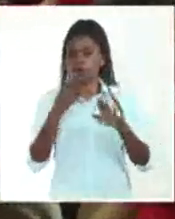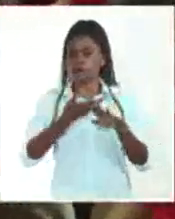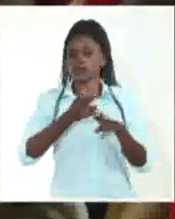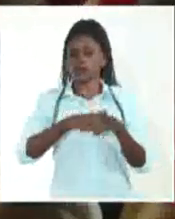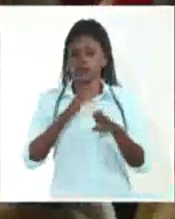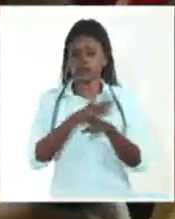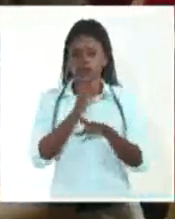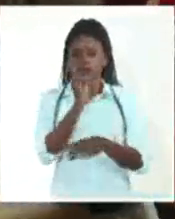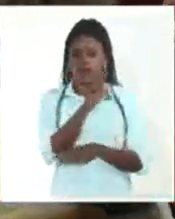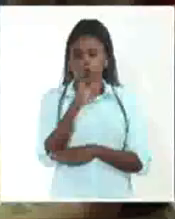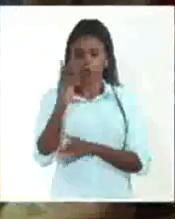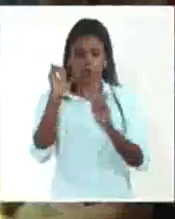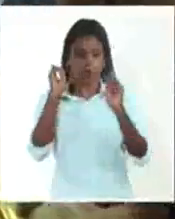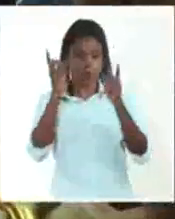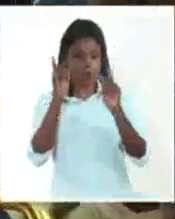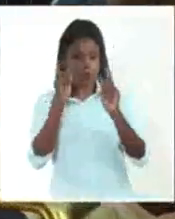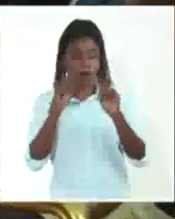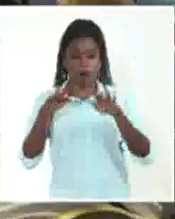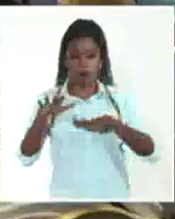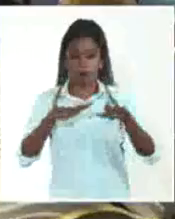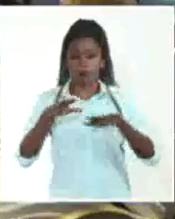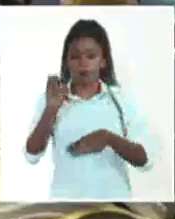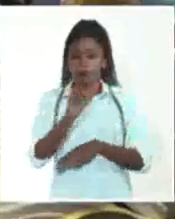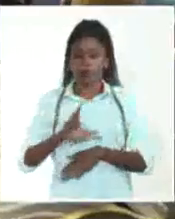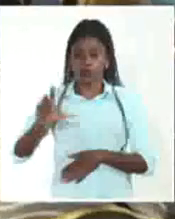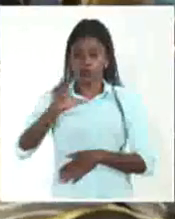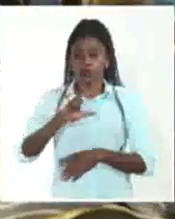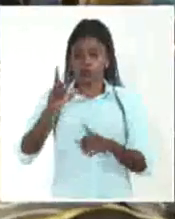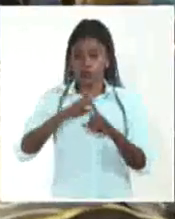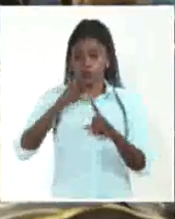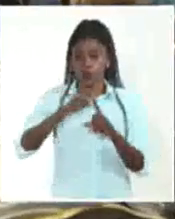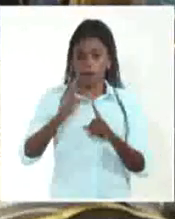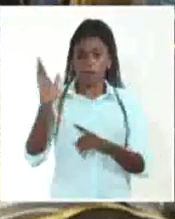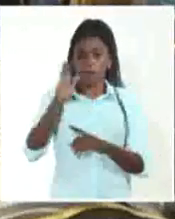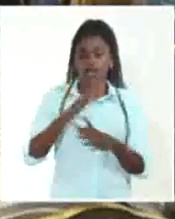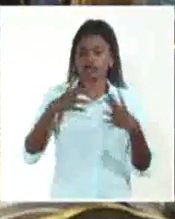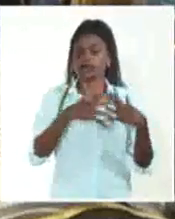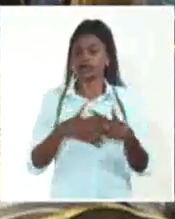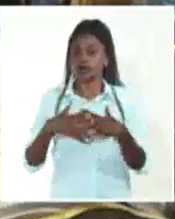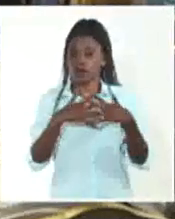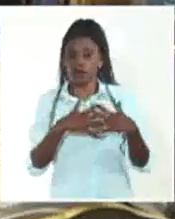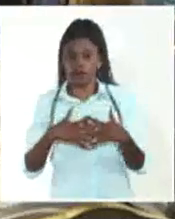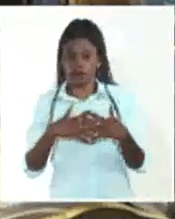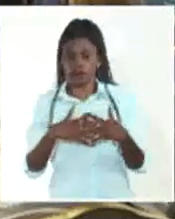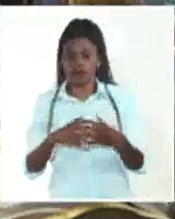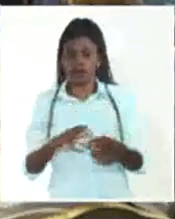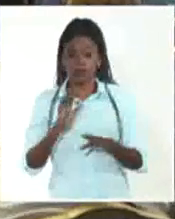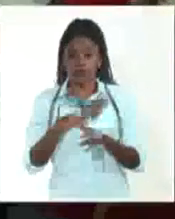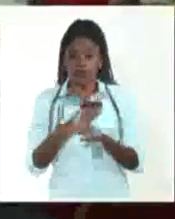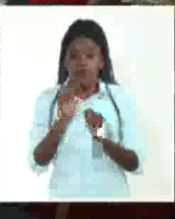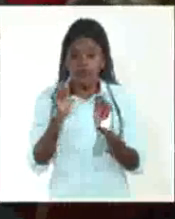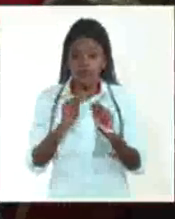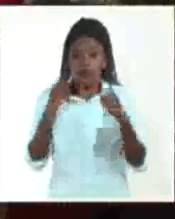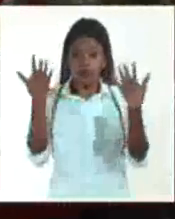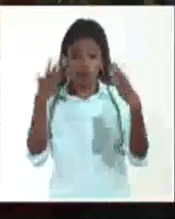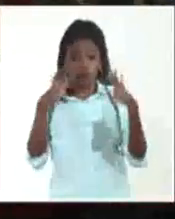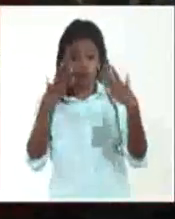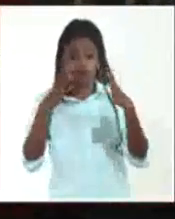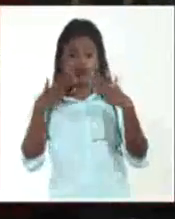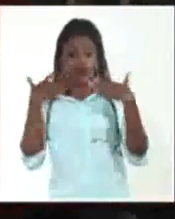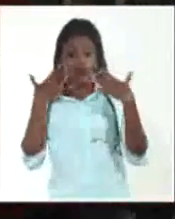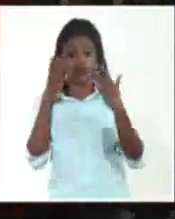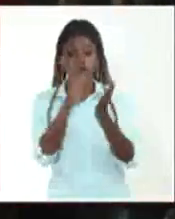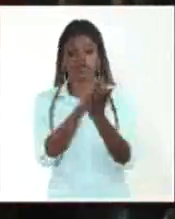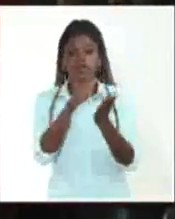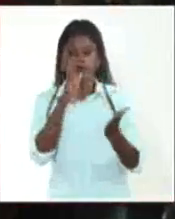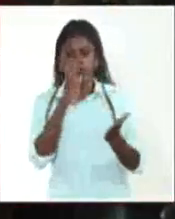representantes de organizaciones políticas y movimientos sociales y sindicales provenientes de Estados Unidos. Vítores, aplausos, alegría y